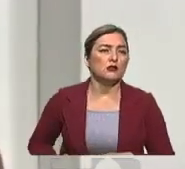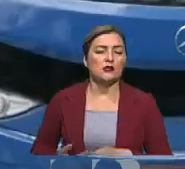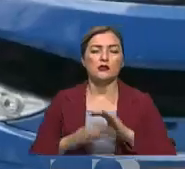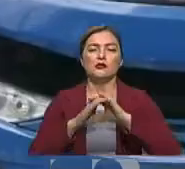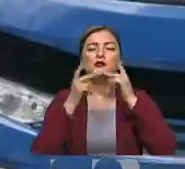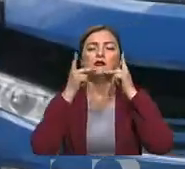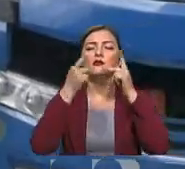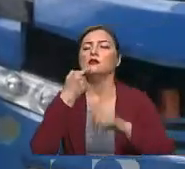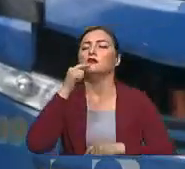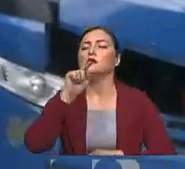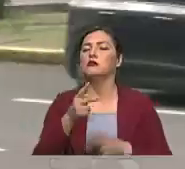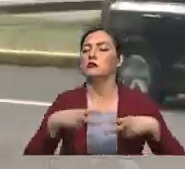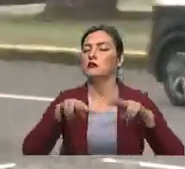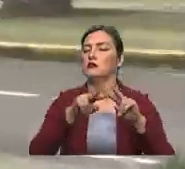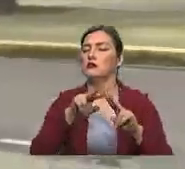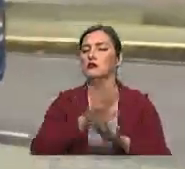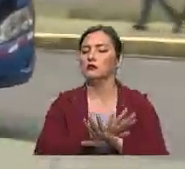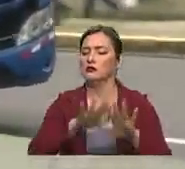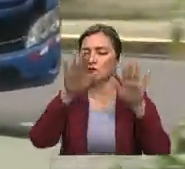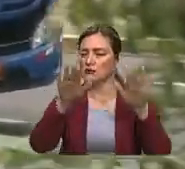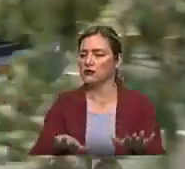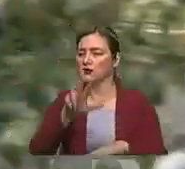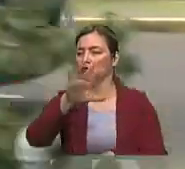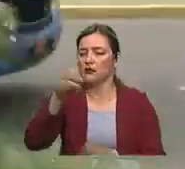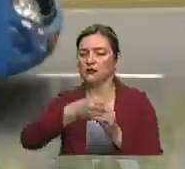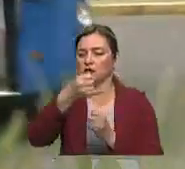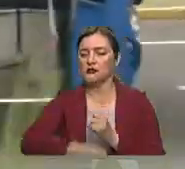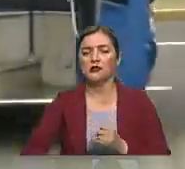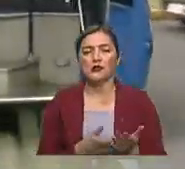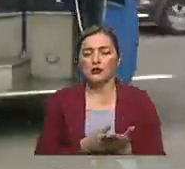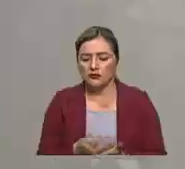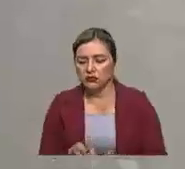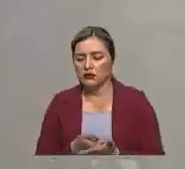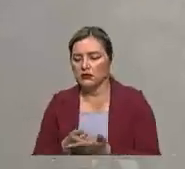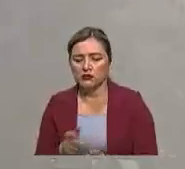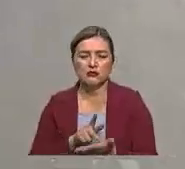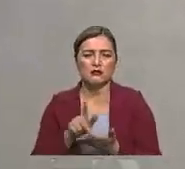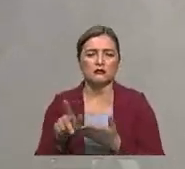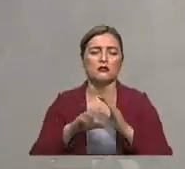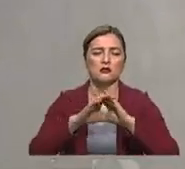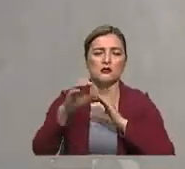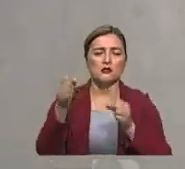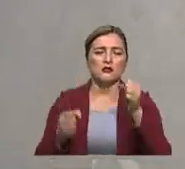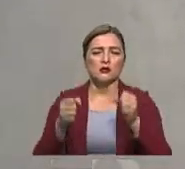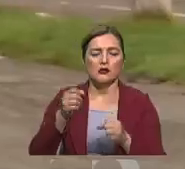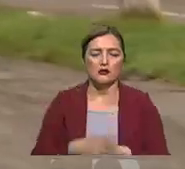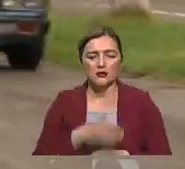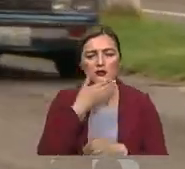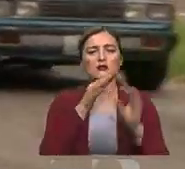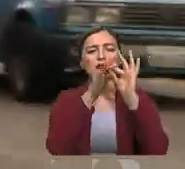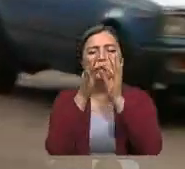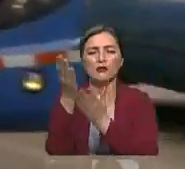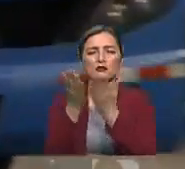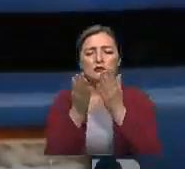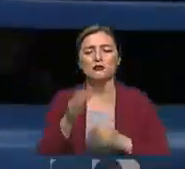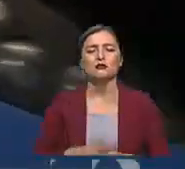de Quito considera que el alza del pasaje se debe mantener debido a todos los gastos que han tenido como transportistas para las mejoras en el